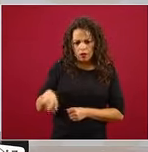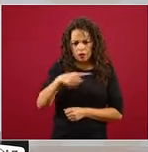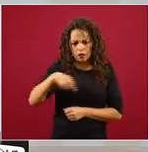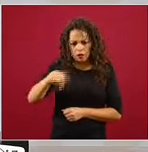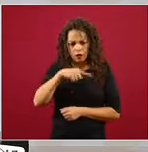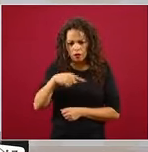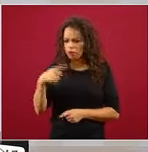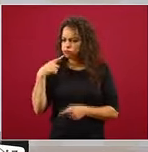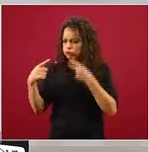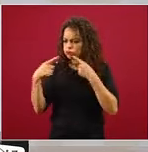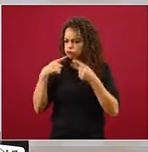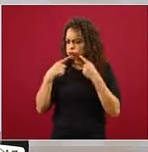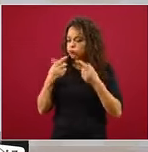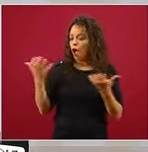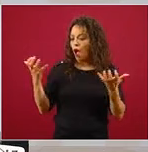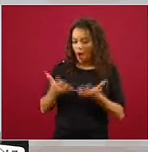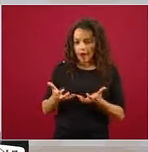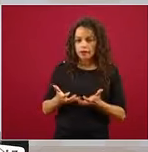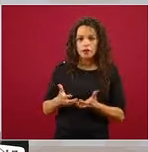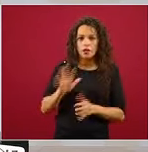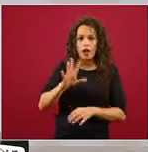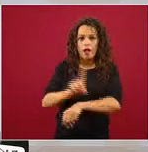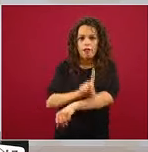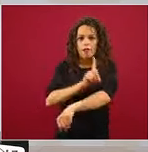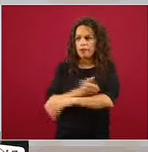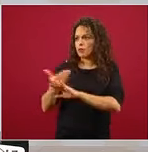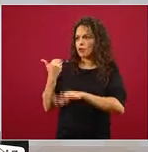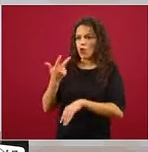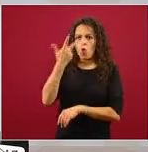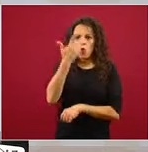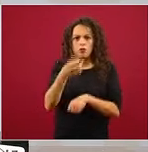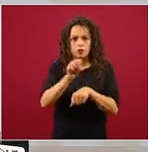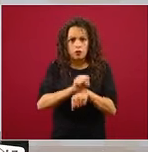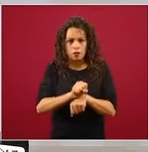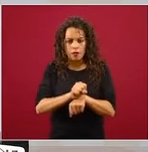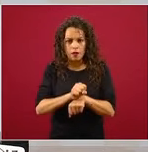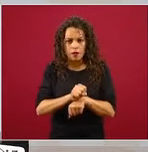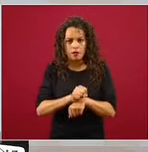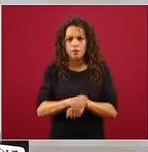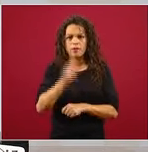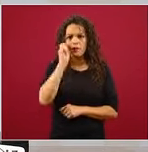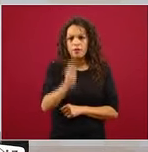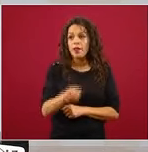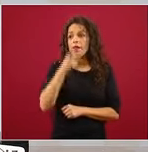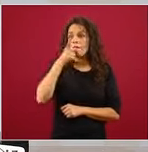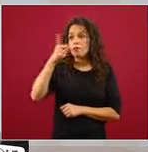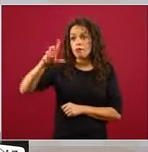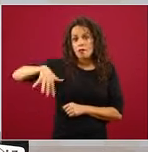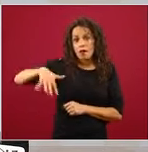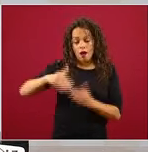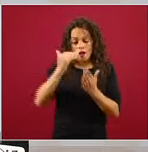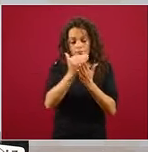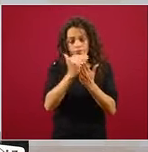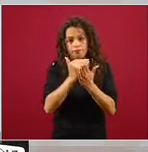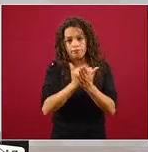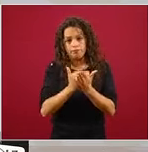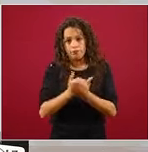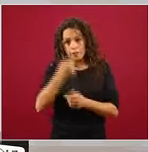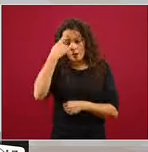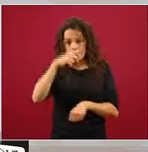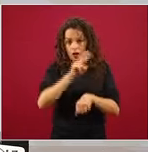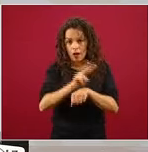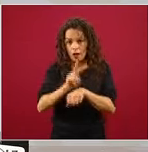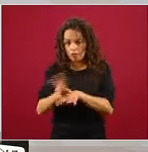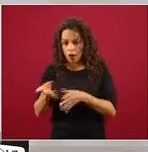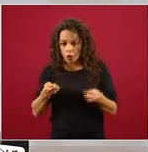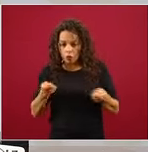8 semanas para complementar lo que está indicado en los lineamientos de vigilancia epidemiológica y control